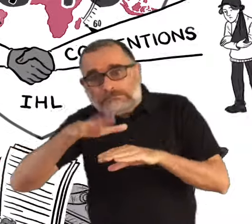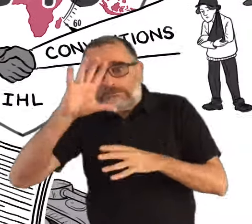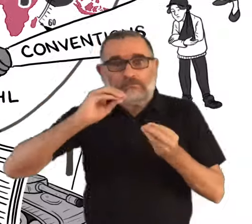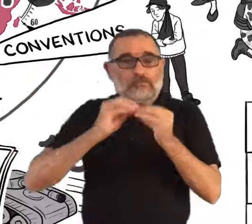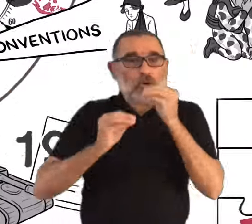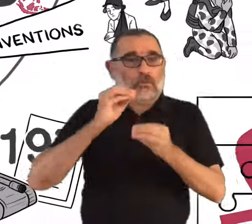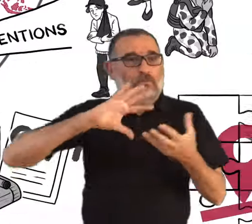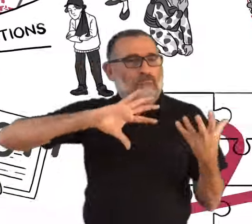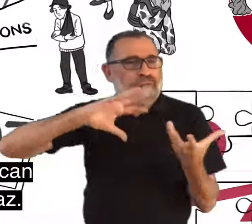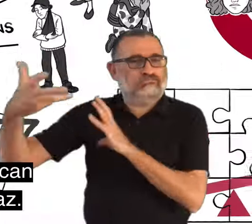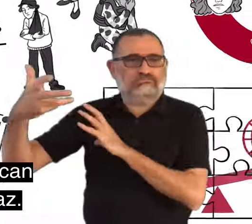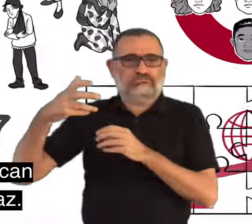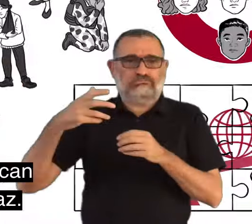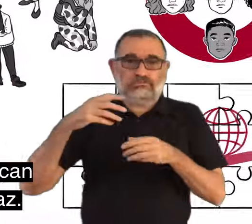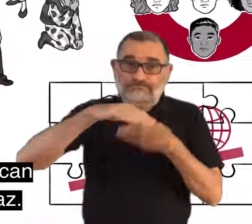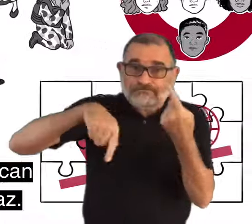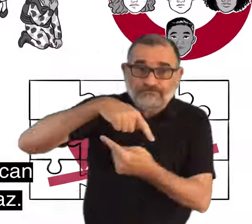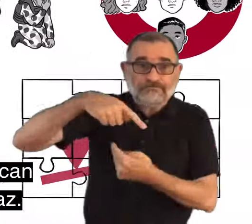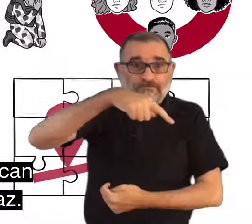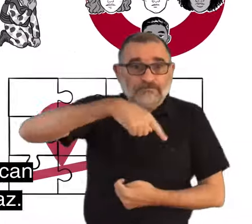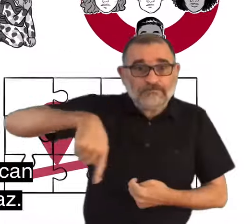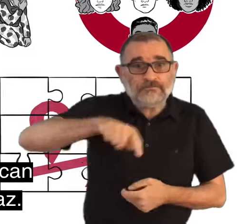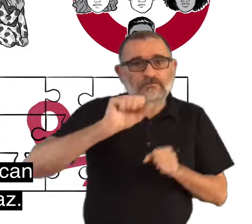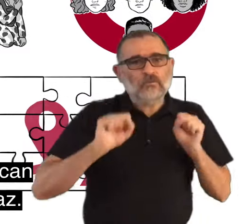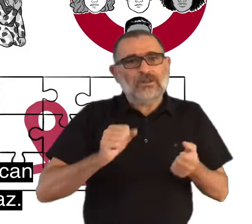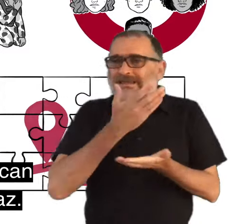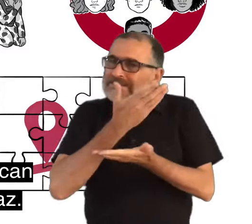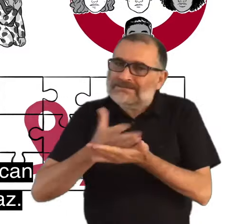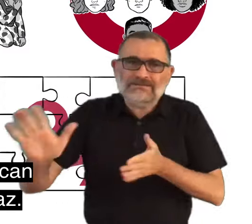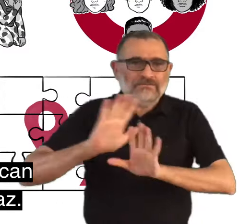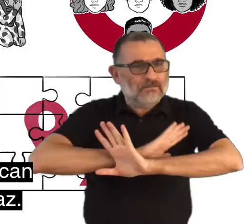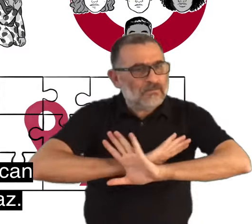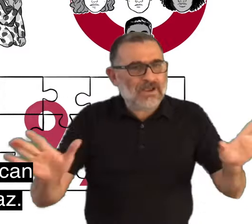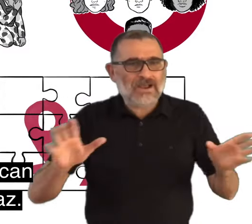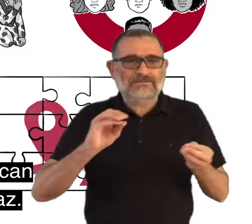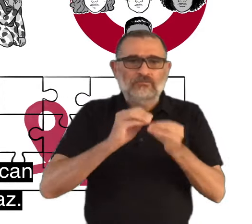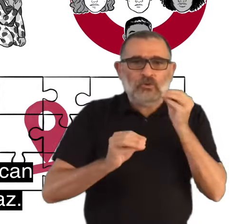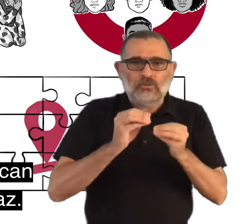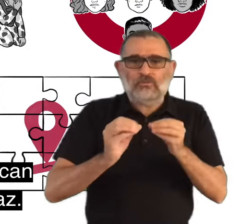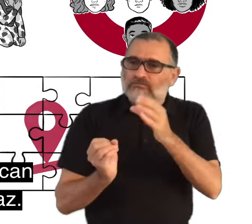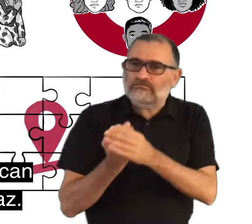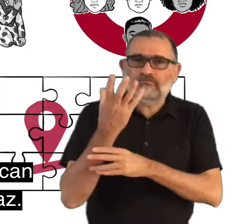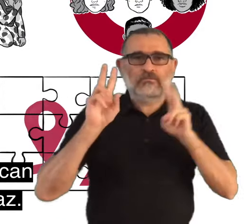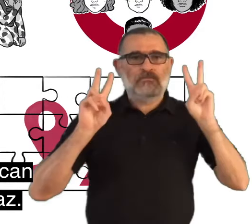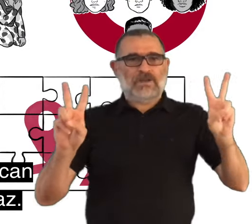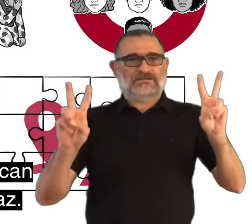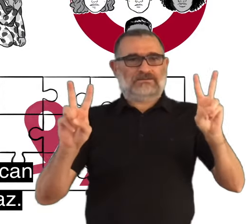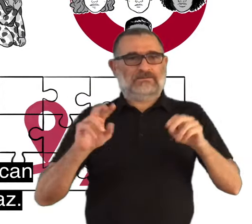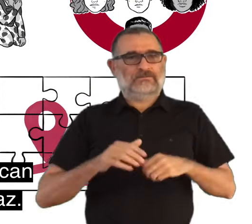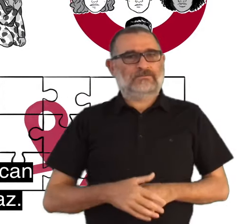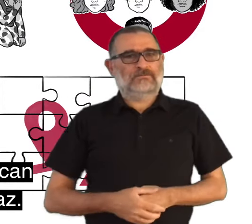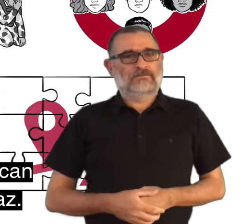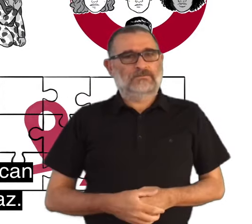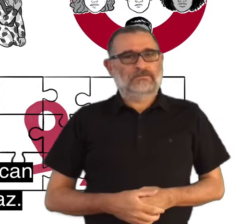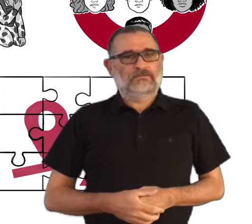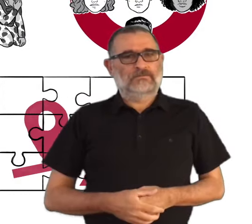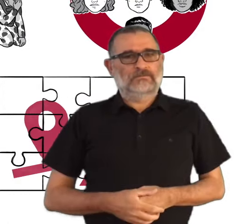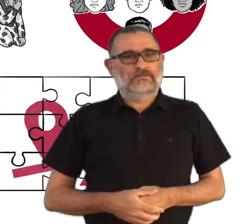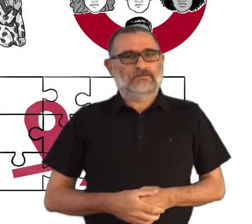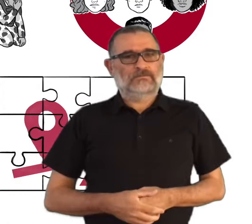los peores momentos. Cuando se respeta, puede evitar que se produzcan daños extremos y facilita así el retorno a la paz. por